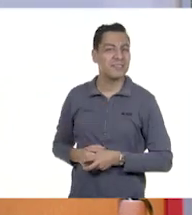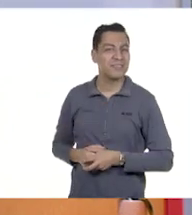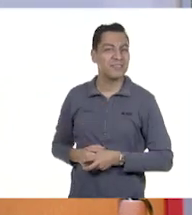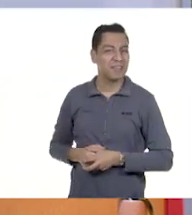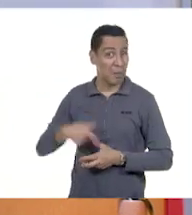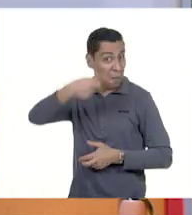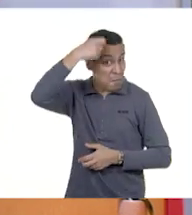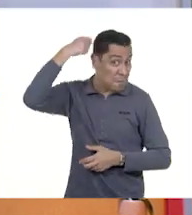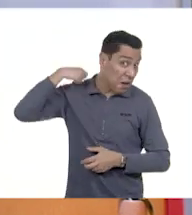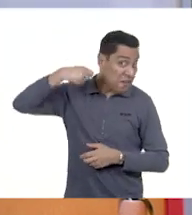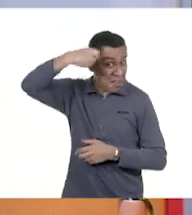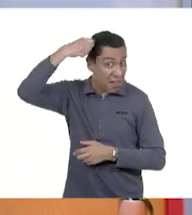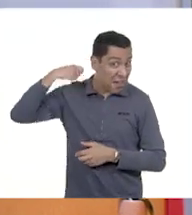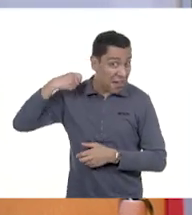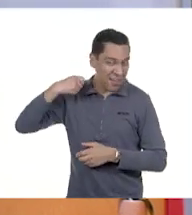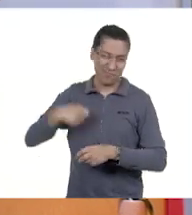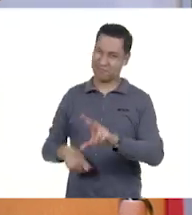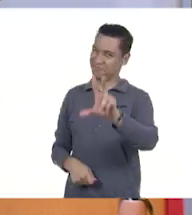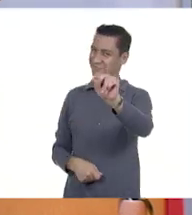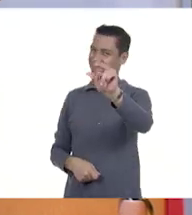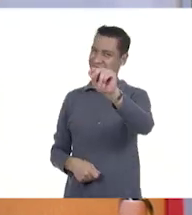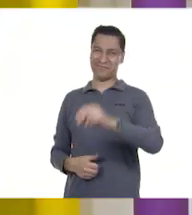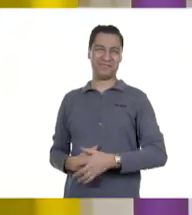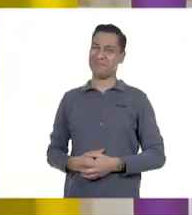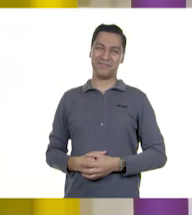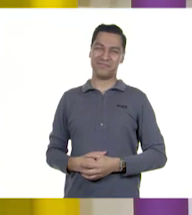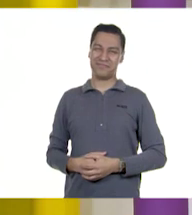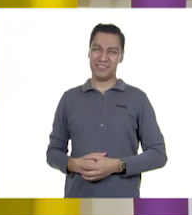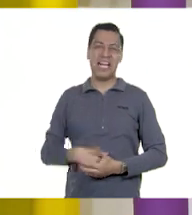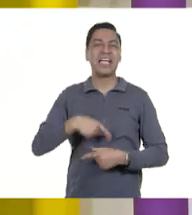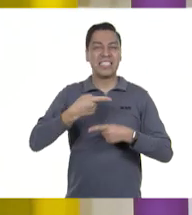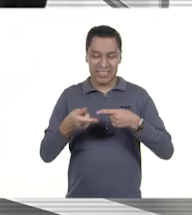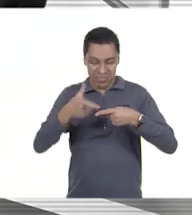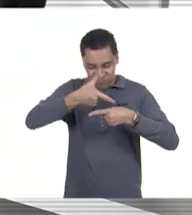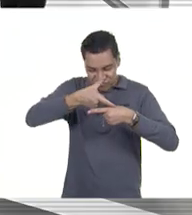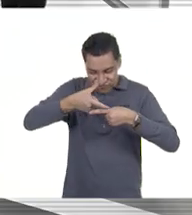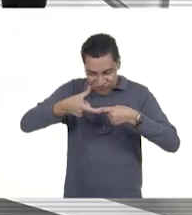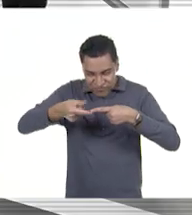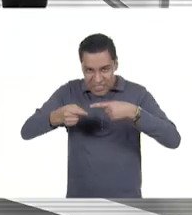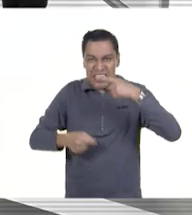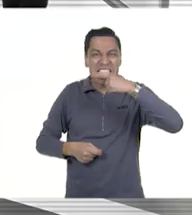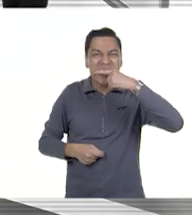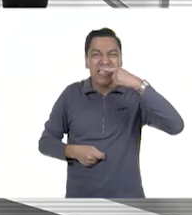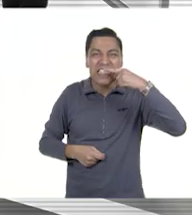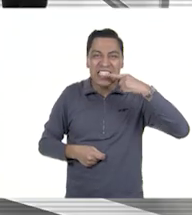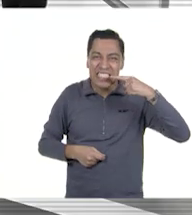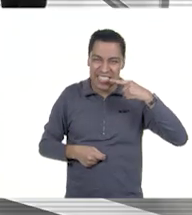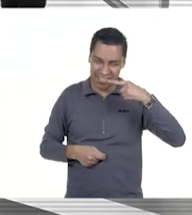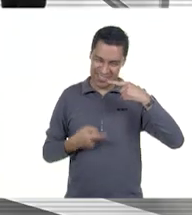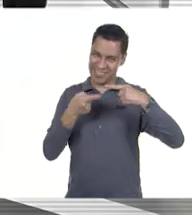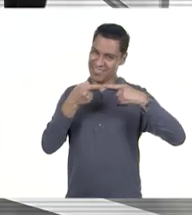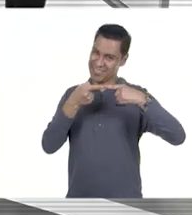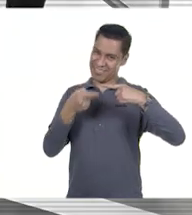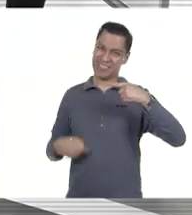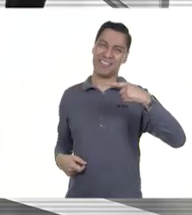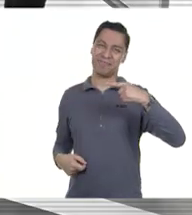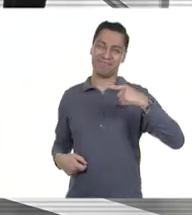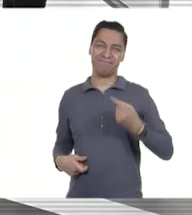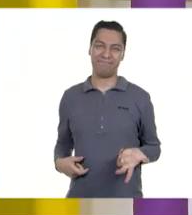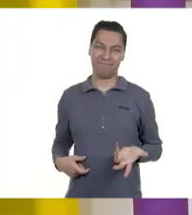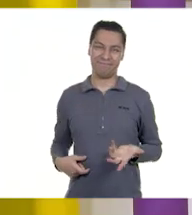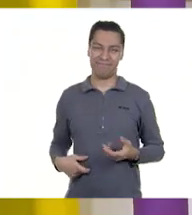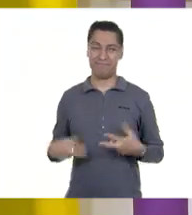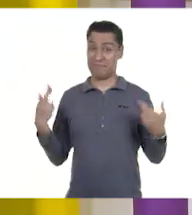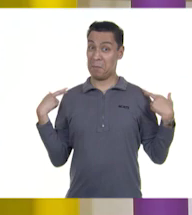¿Peinarme? No se estaba peinando. Efectivamente, era un cepillo, pero no lo estaba utilizando para peinarse. Si se dieron cuenta,